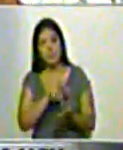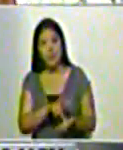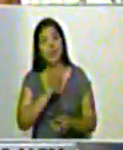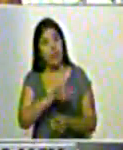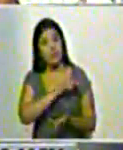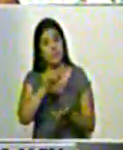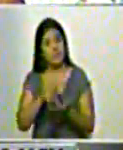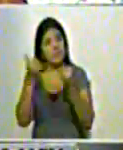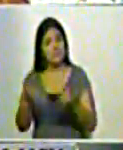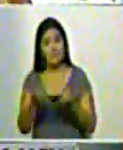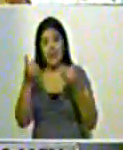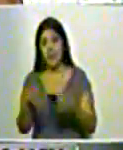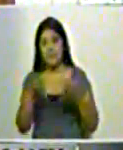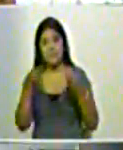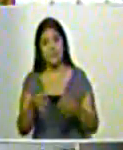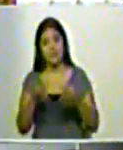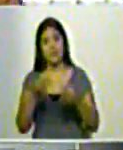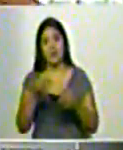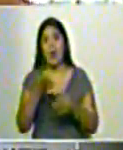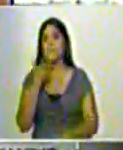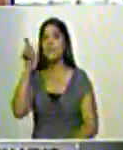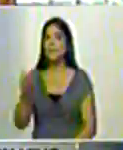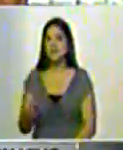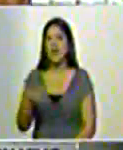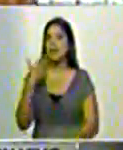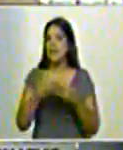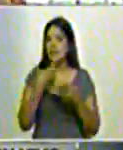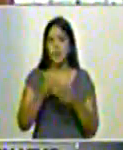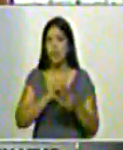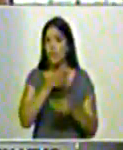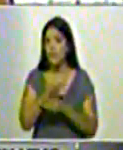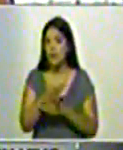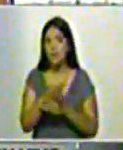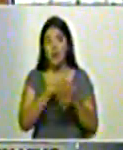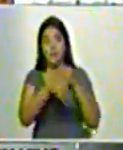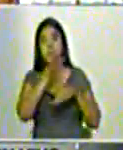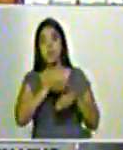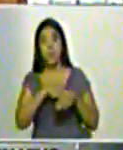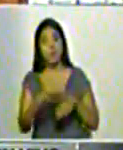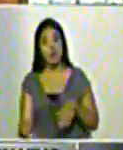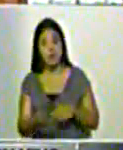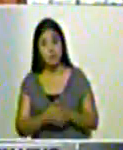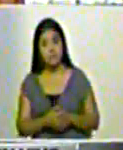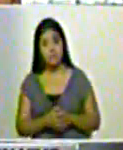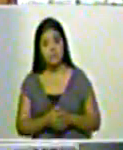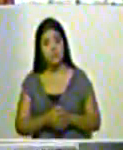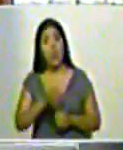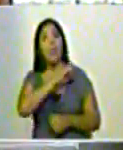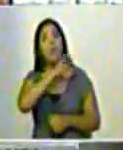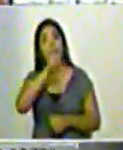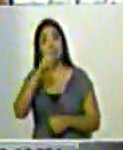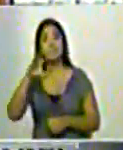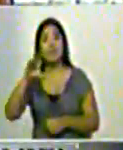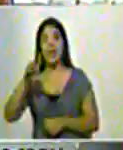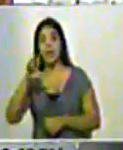participar activamente en las misiones. Si un testigo no se presentó, tiene que explicarlo. Si un jefe de CLP, tiene que dar sus razones, sus excusas